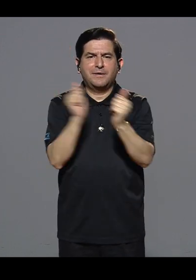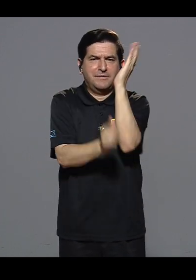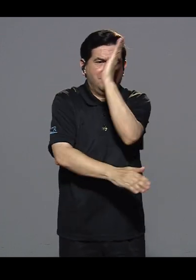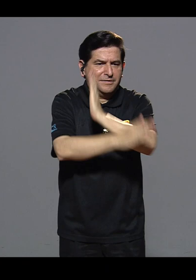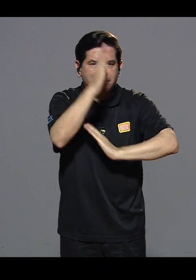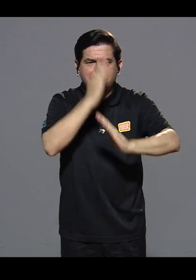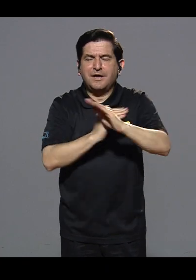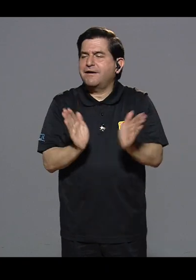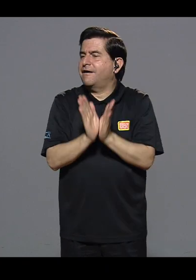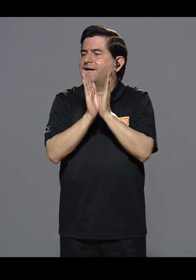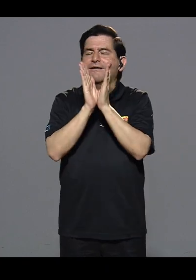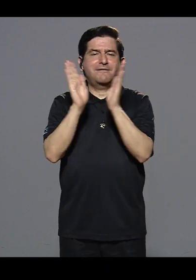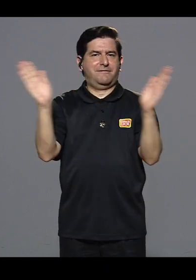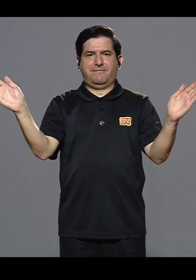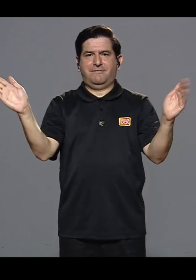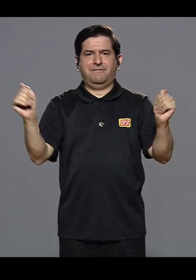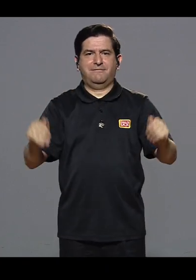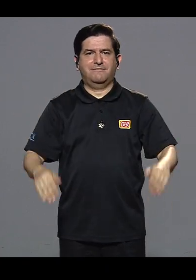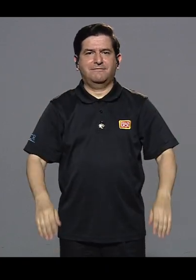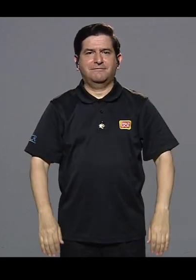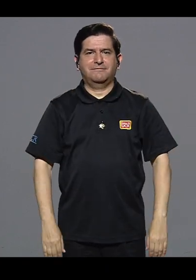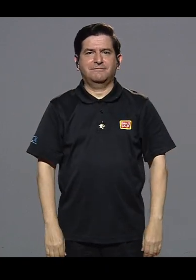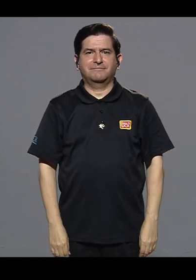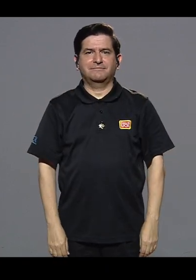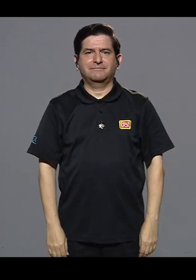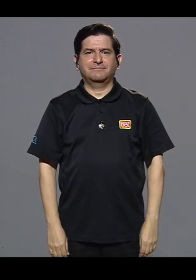a las personas con discapacidad en general.